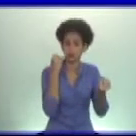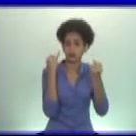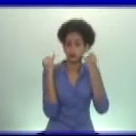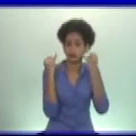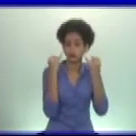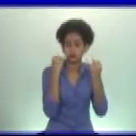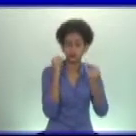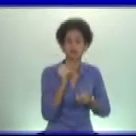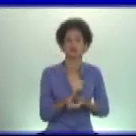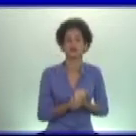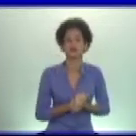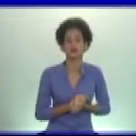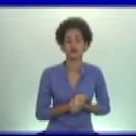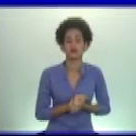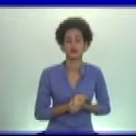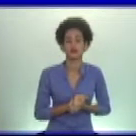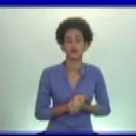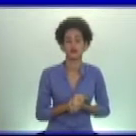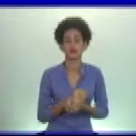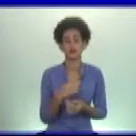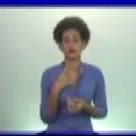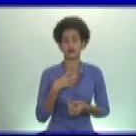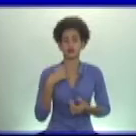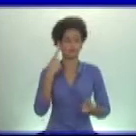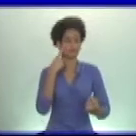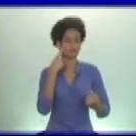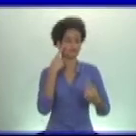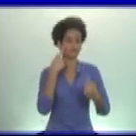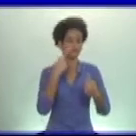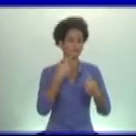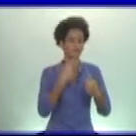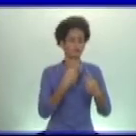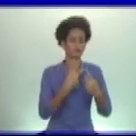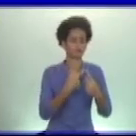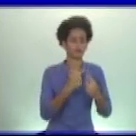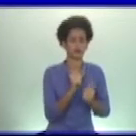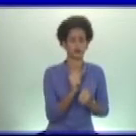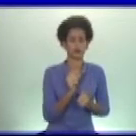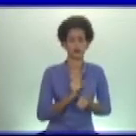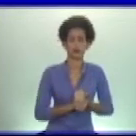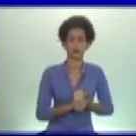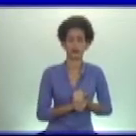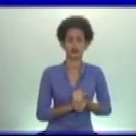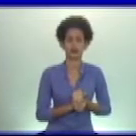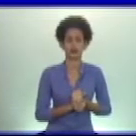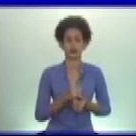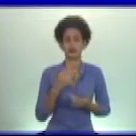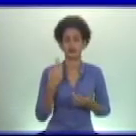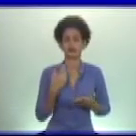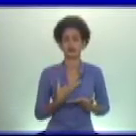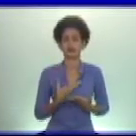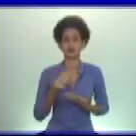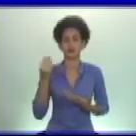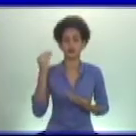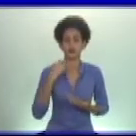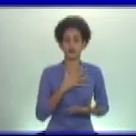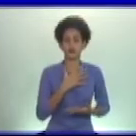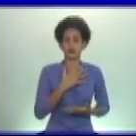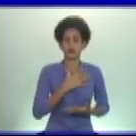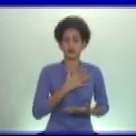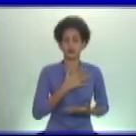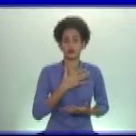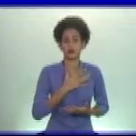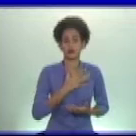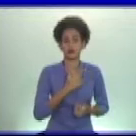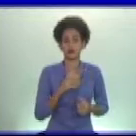importante. Por tanto, tenemos como objetivo determinar e interpretar las propiedades globales de las funciones y en particular de las modulares